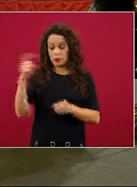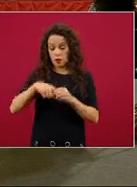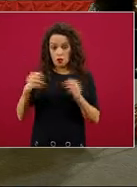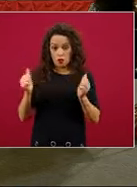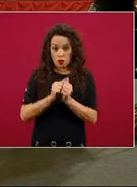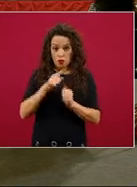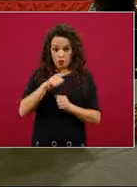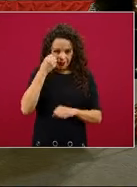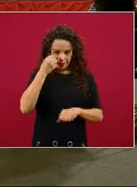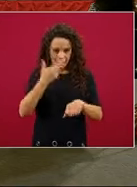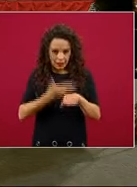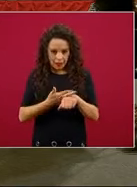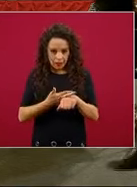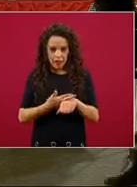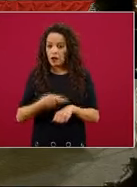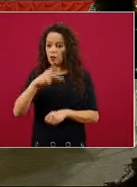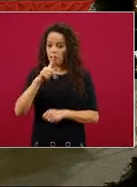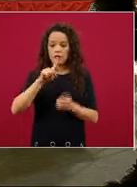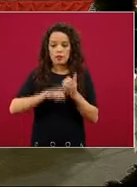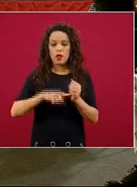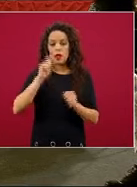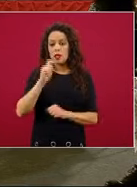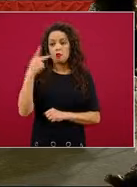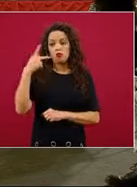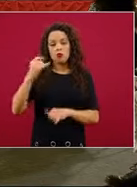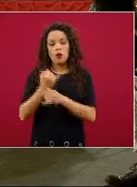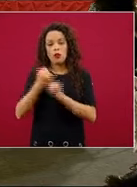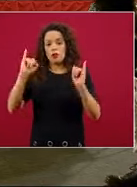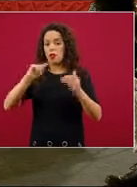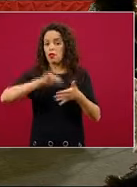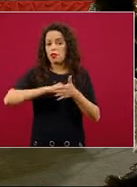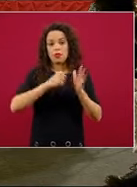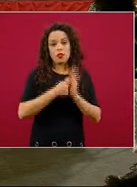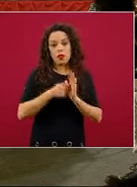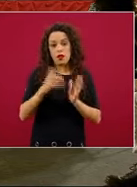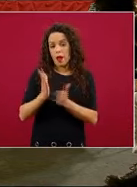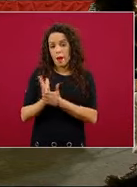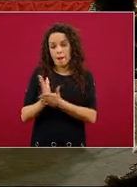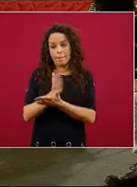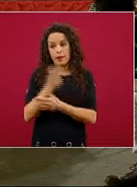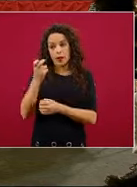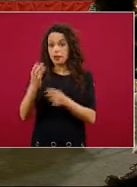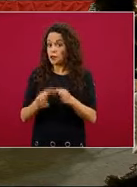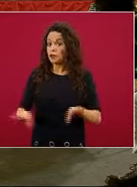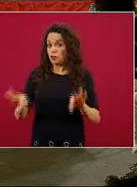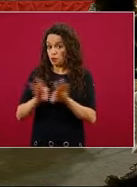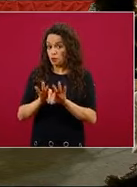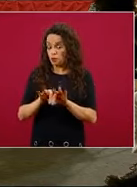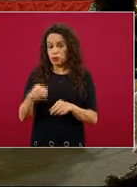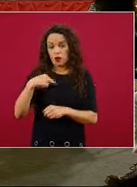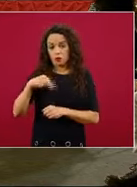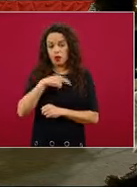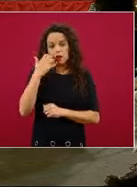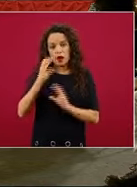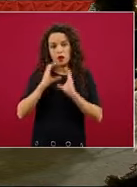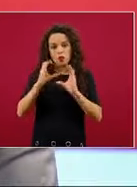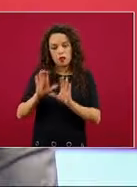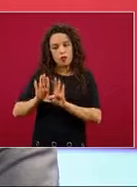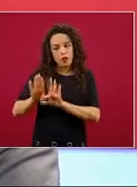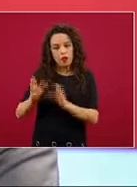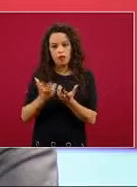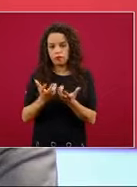subsecretaría, tiene independencia técnica, tiene autonomía técnica. Esto es algo muy importante que intentamos preservar, justo contrario a